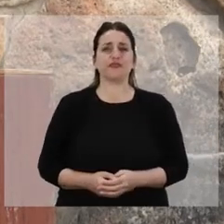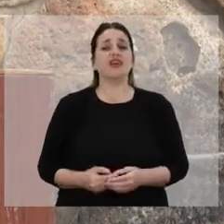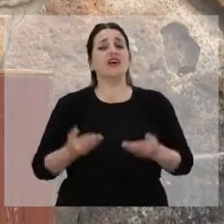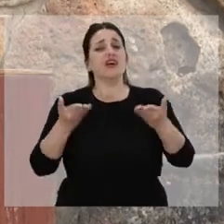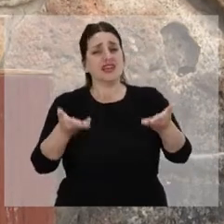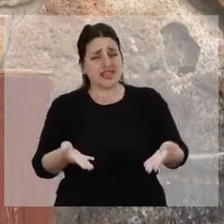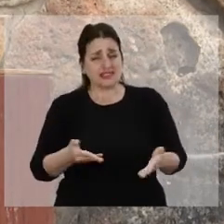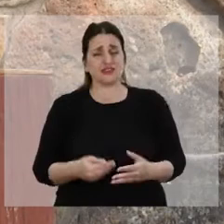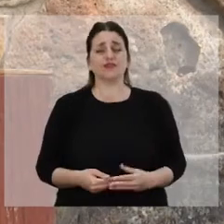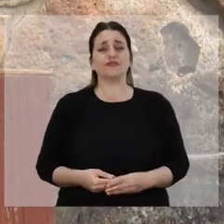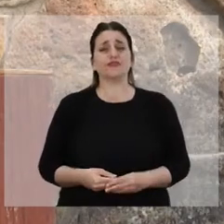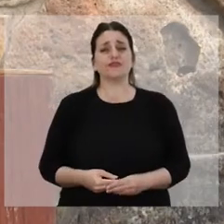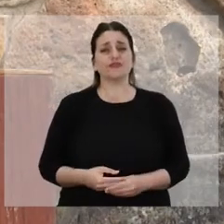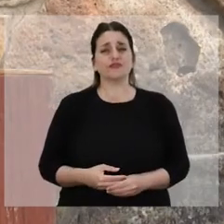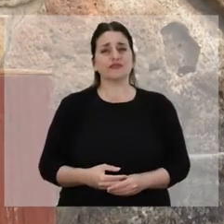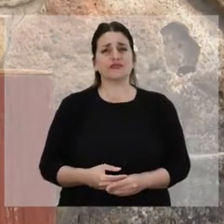Y eso,